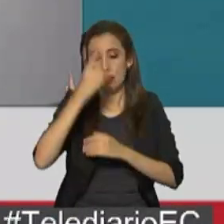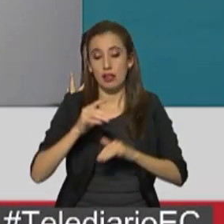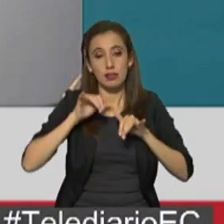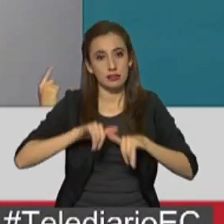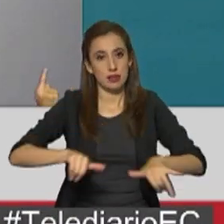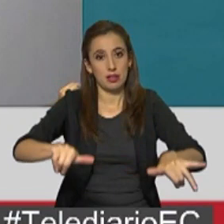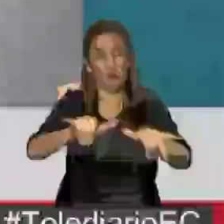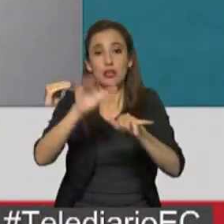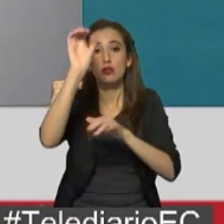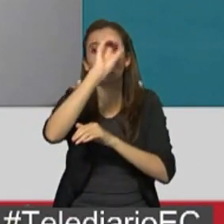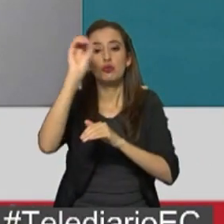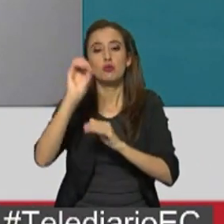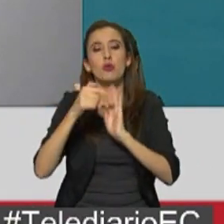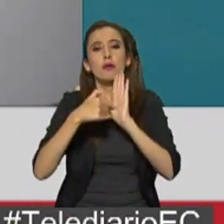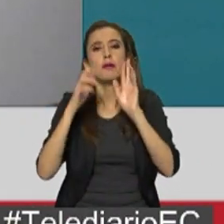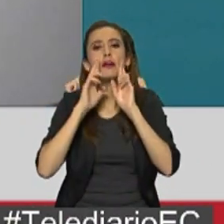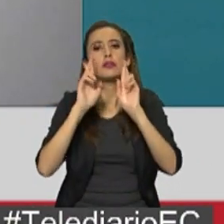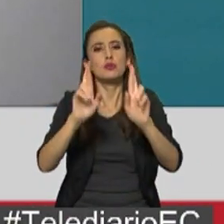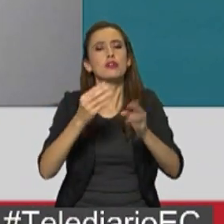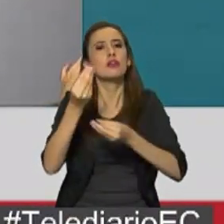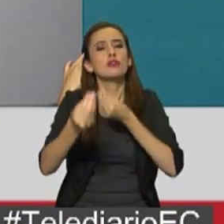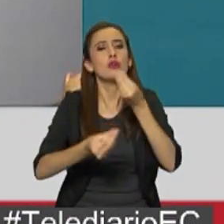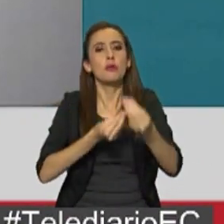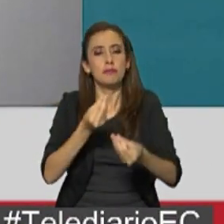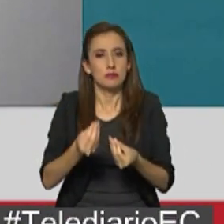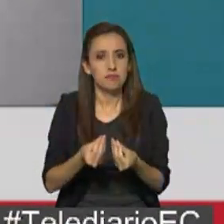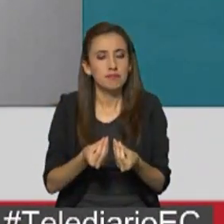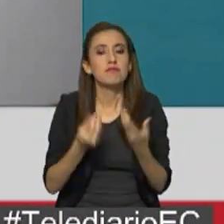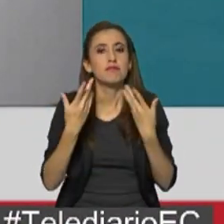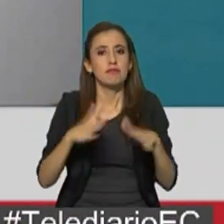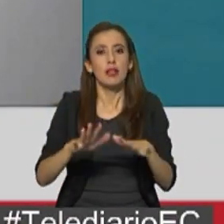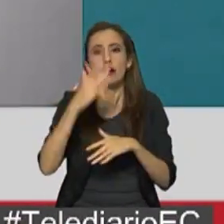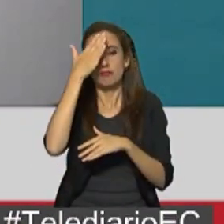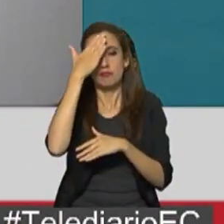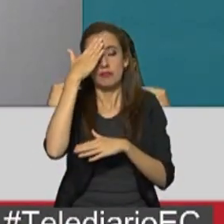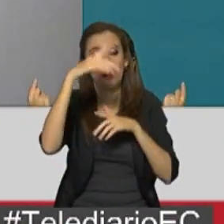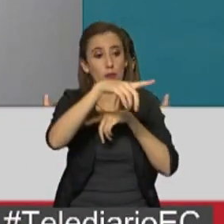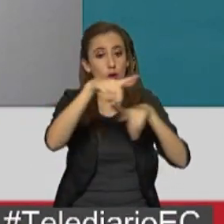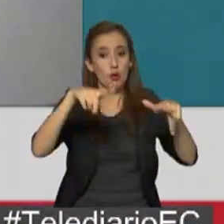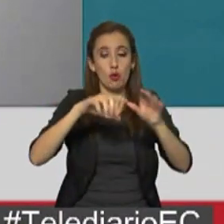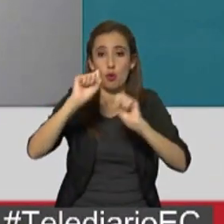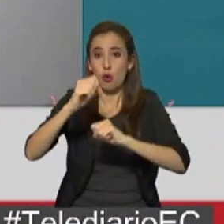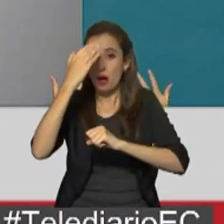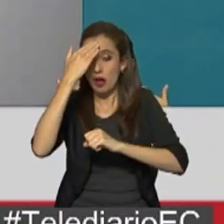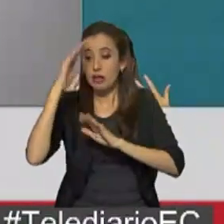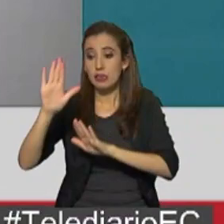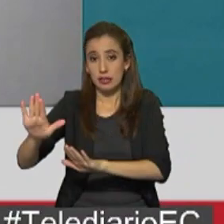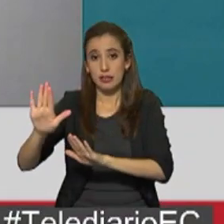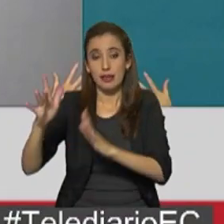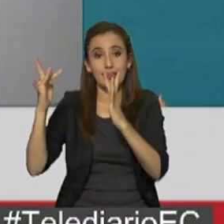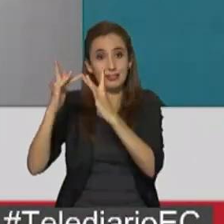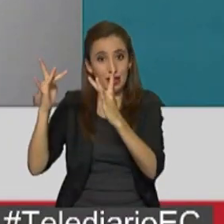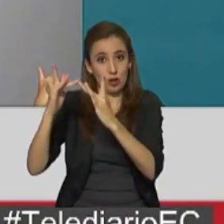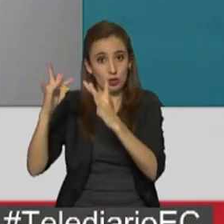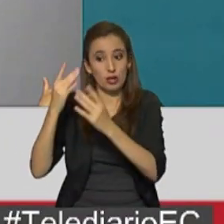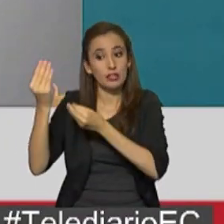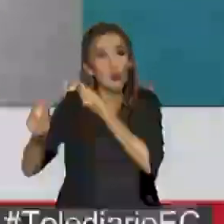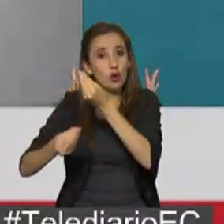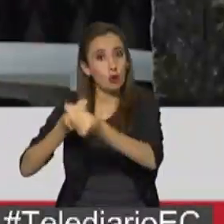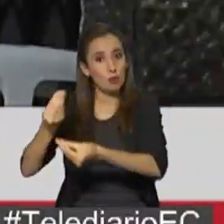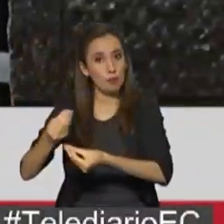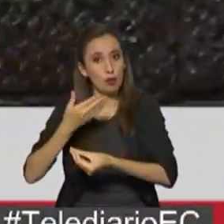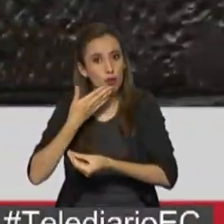estadísticas para saber si es que ya un determinado sector de la ciudad fue expuesto al virus y en qué proporción